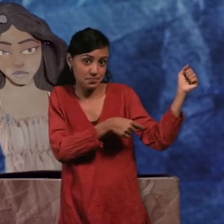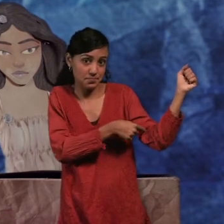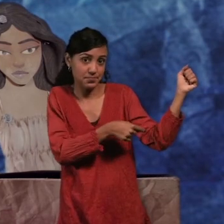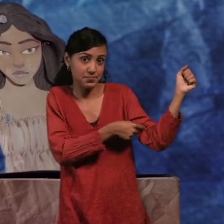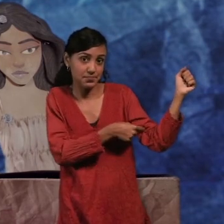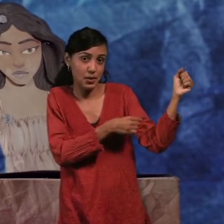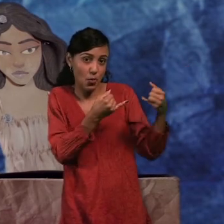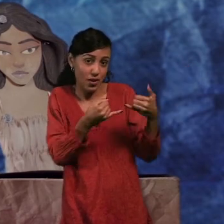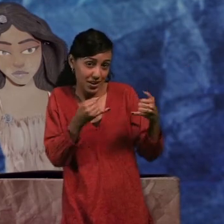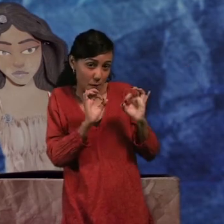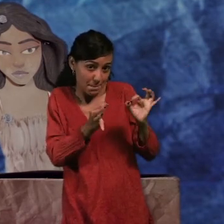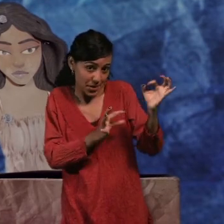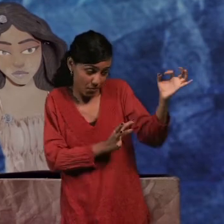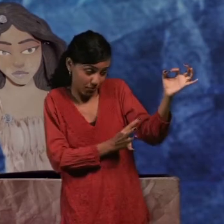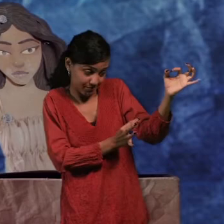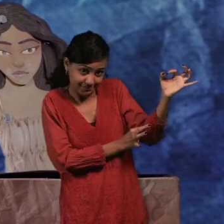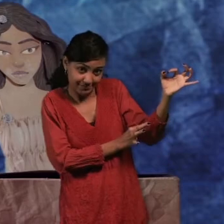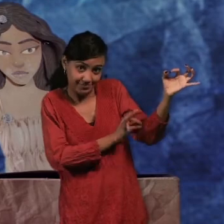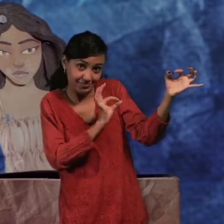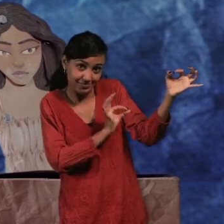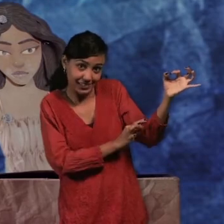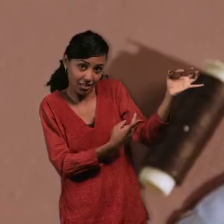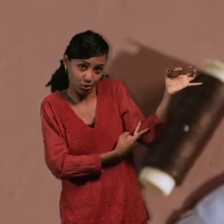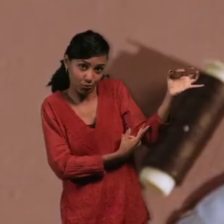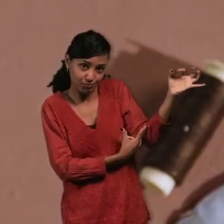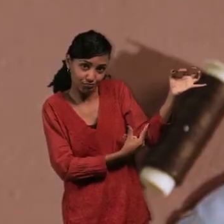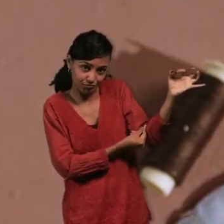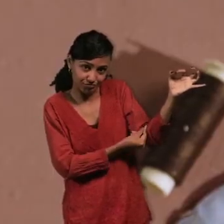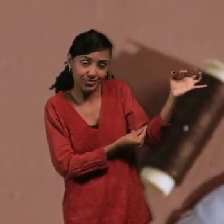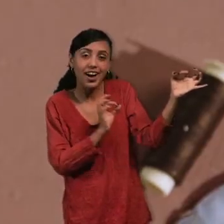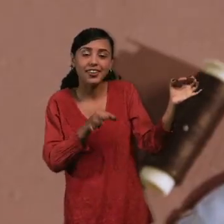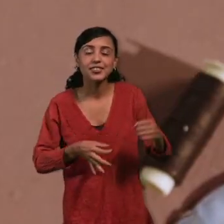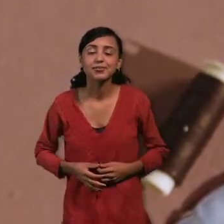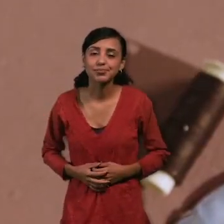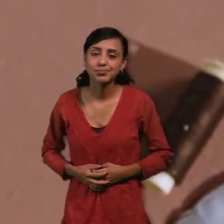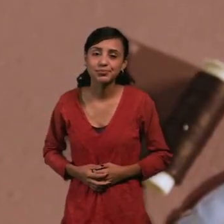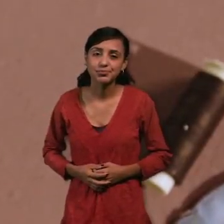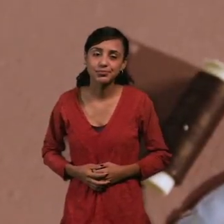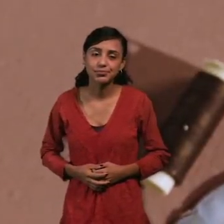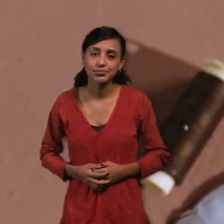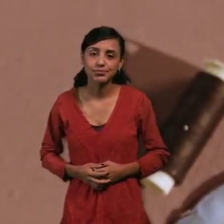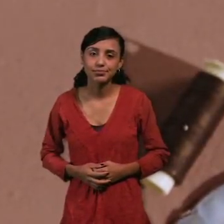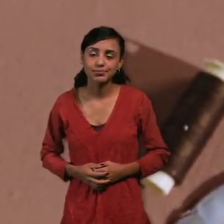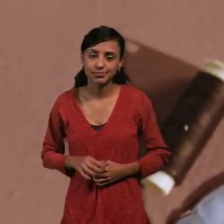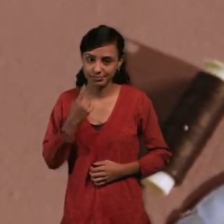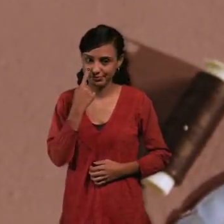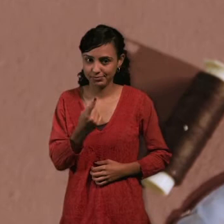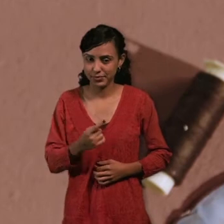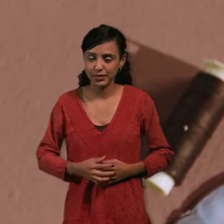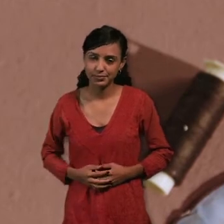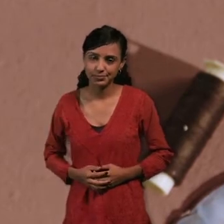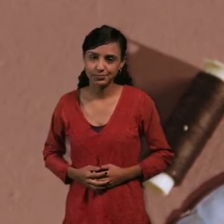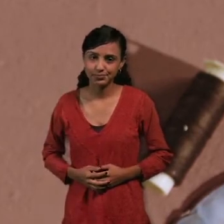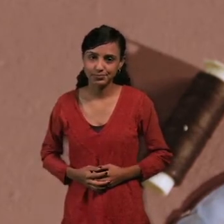ir exactamente en el medio de esa unión. Vamos a traspasar la pieza y luego vamos a